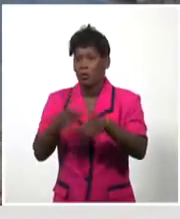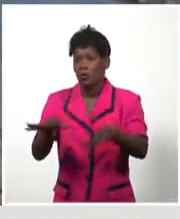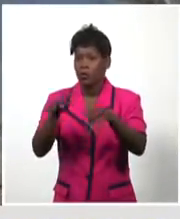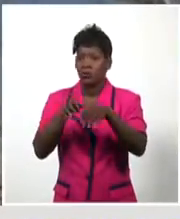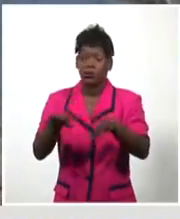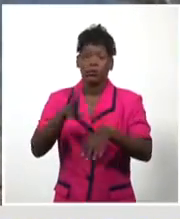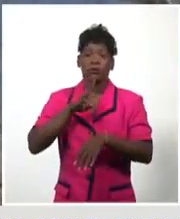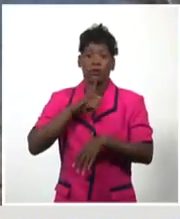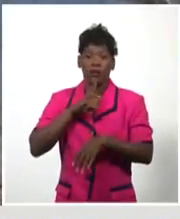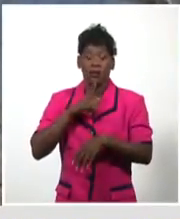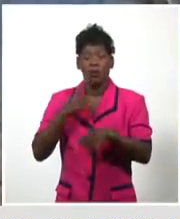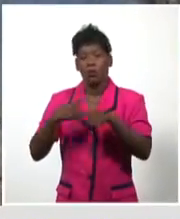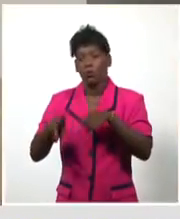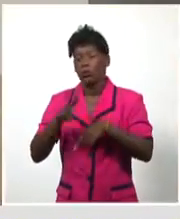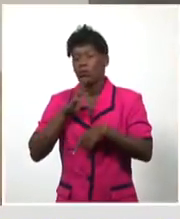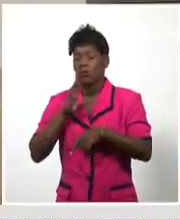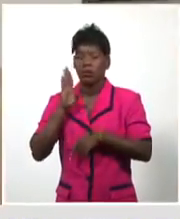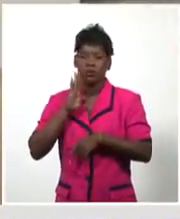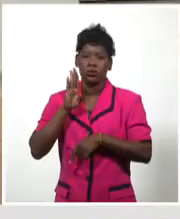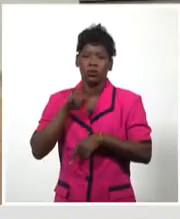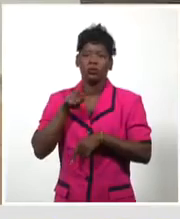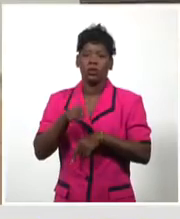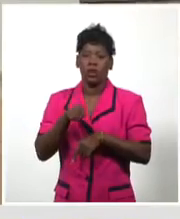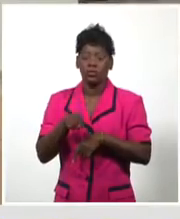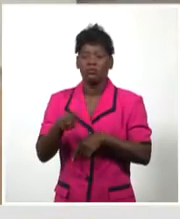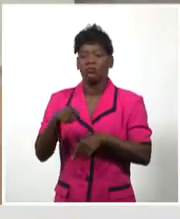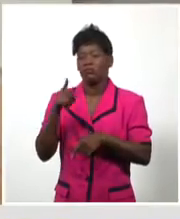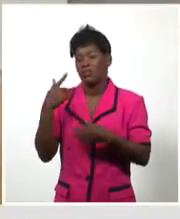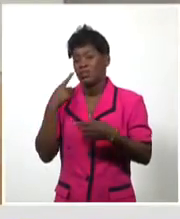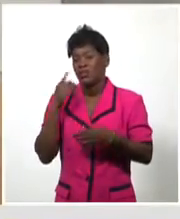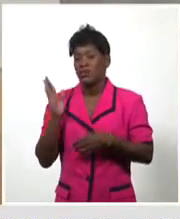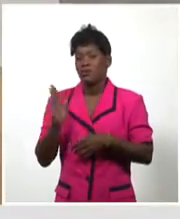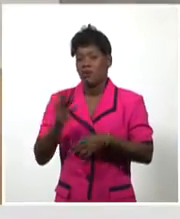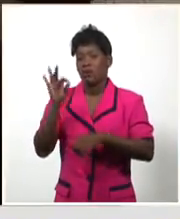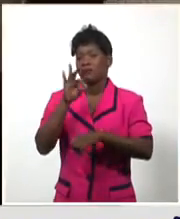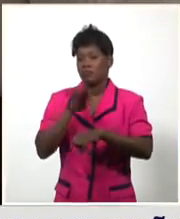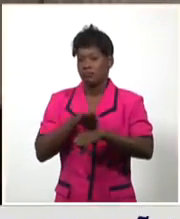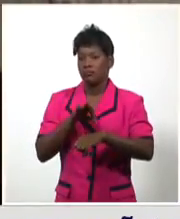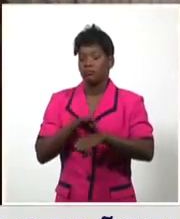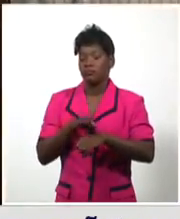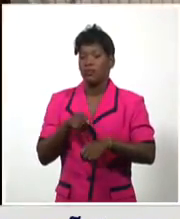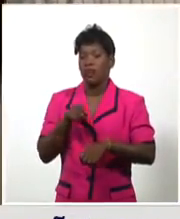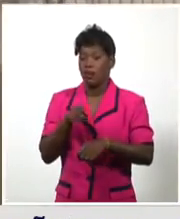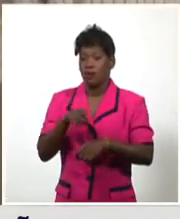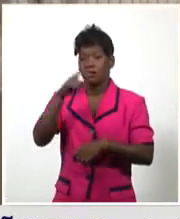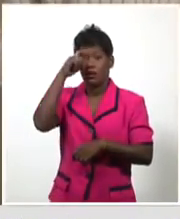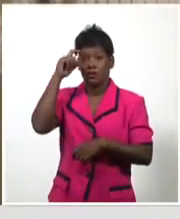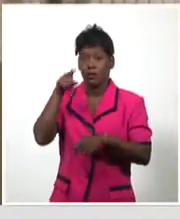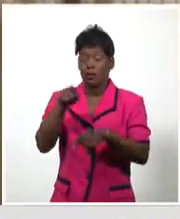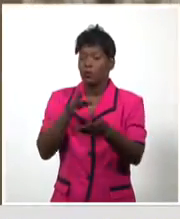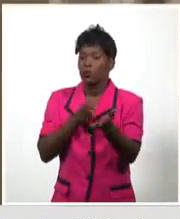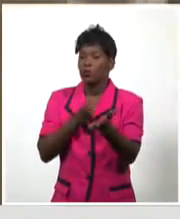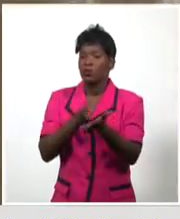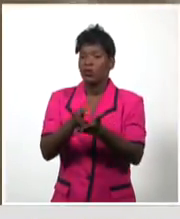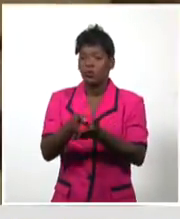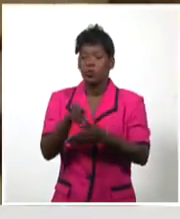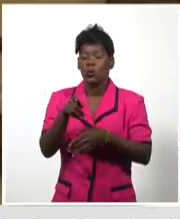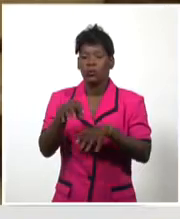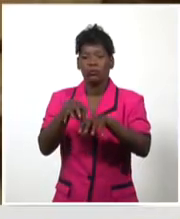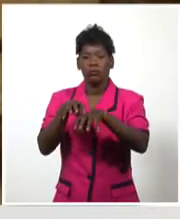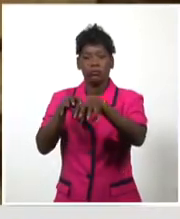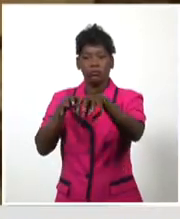aguas albañales favorecen la propagación del mosquito. En Santi Espíritus continúa en funcionamiento el centro para aislar los presuntos casos